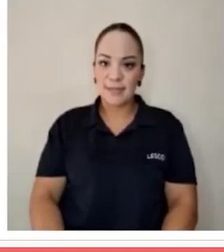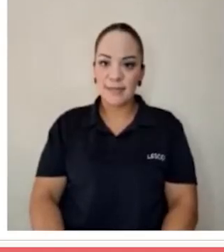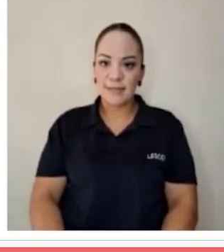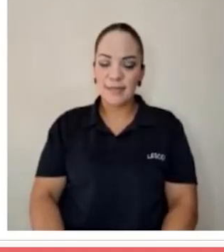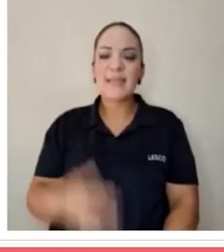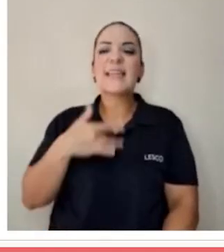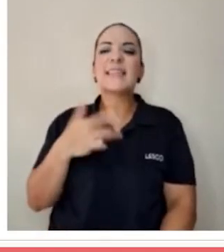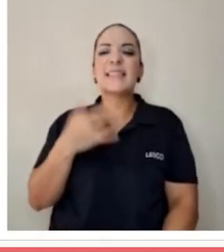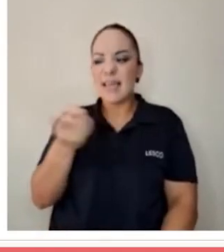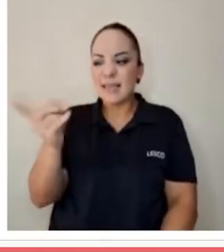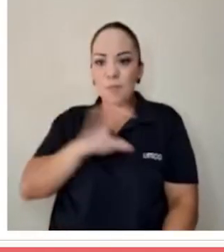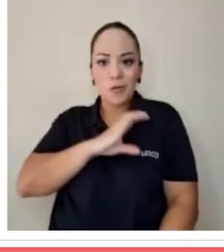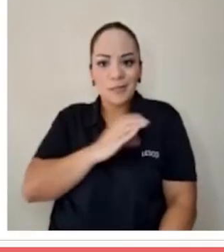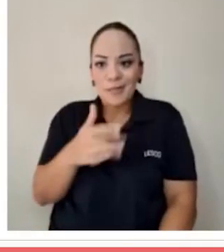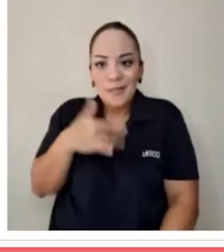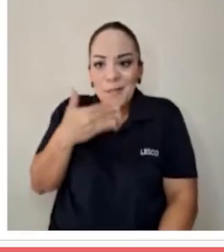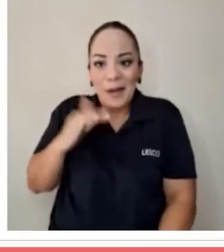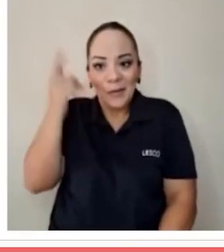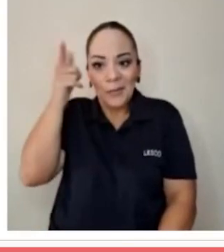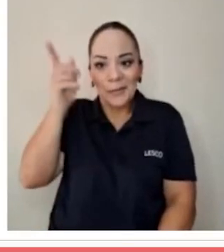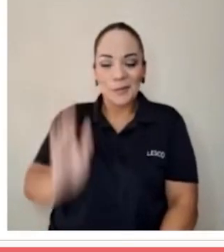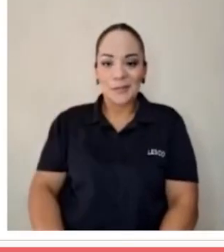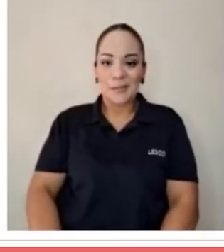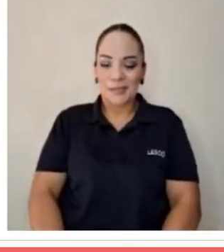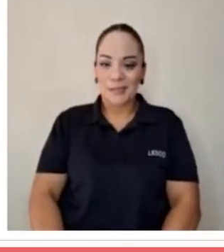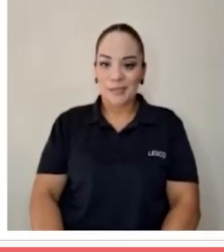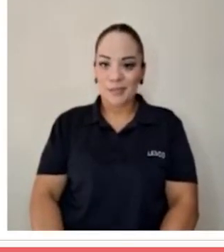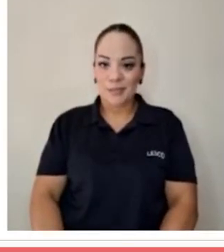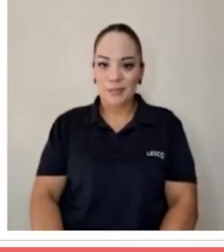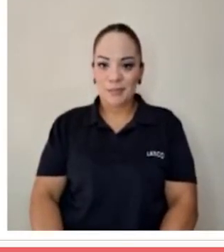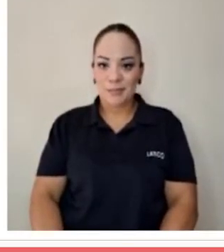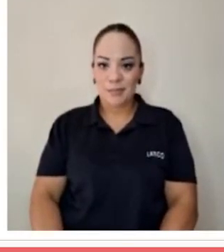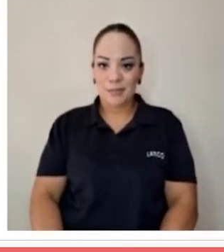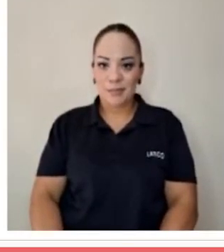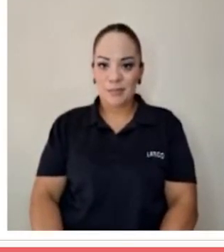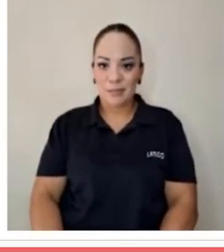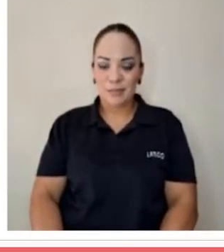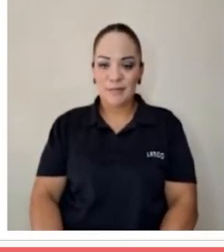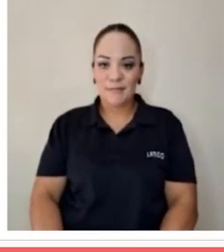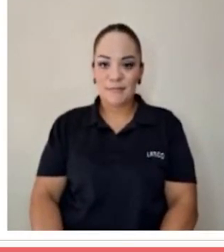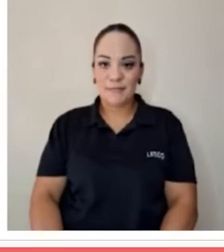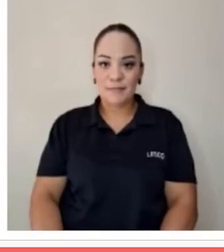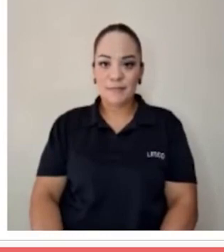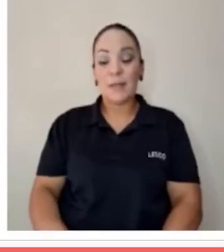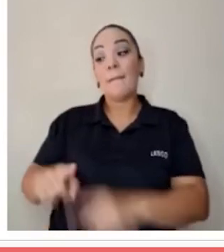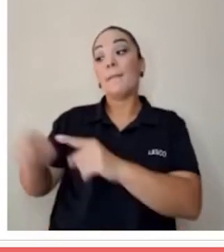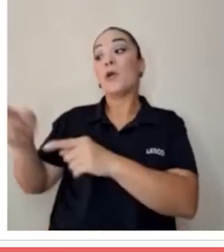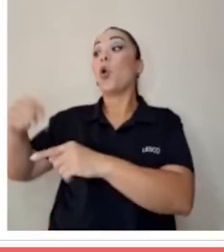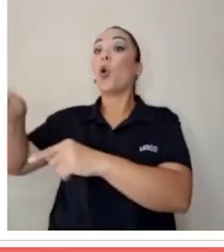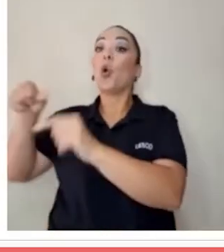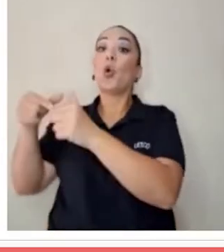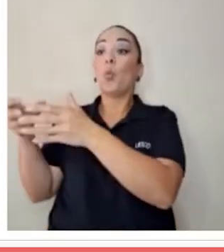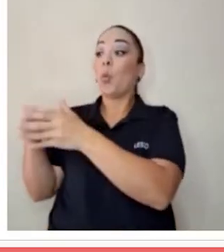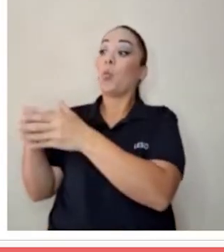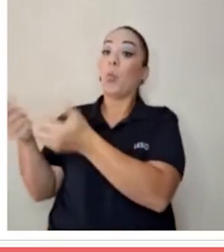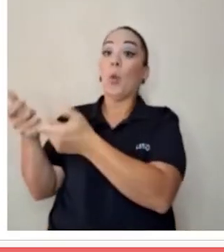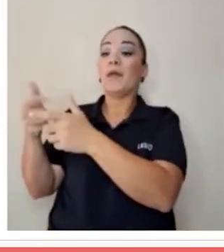qué sienten díganme Ah no Pobrecitos